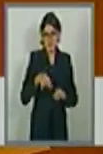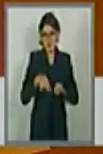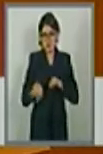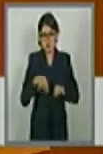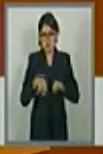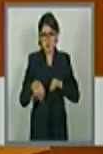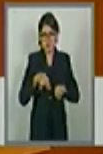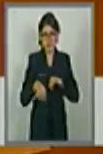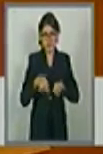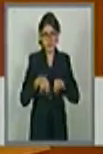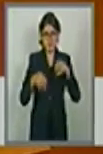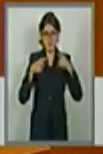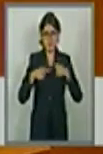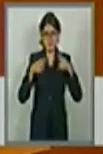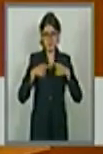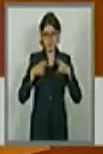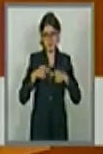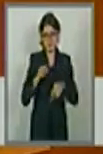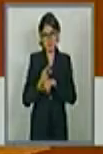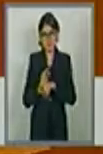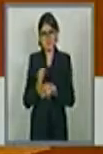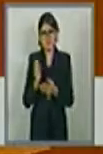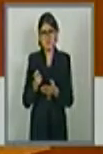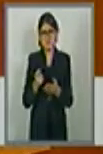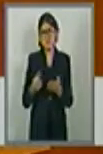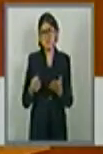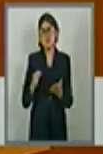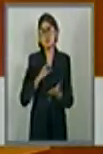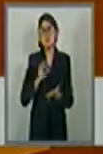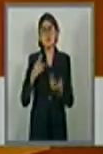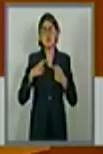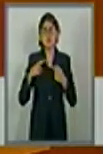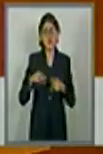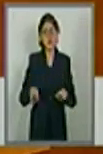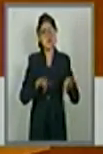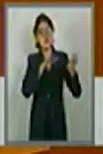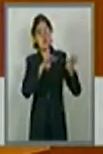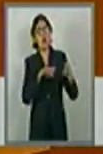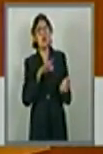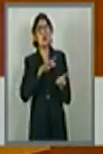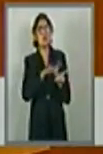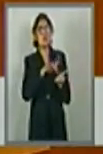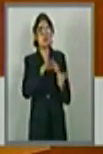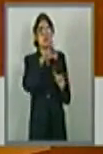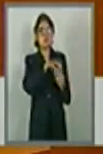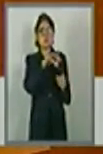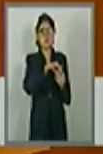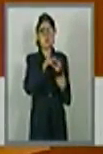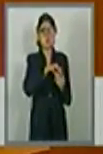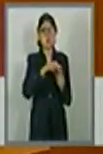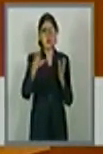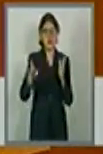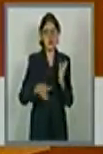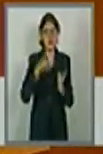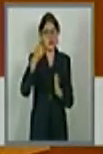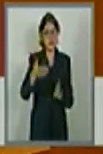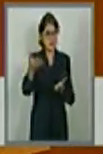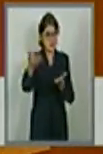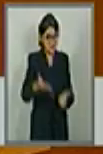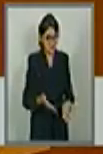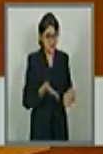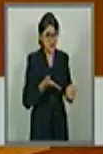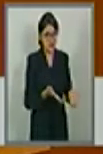trabajadores, bases que hoy son vistas como votos y que traen a estos personajes de vuelta a la vida